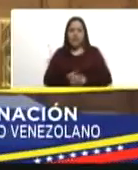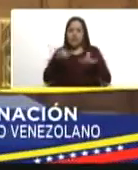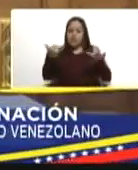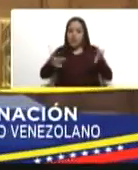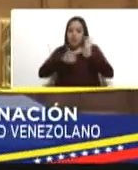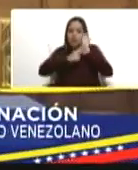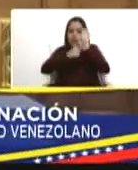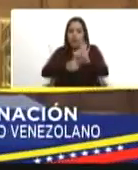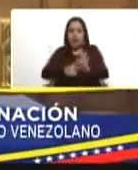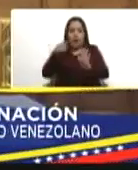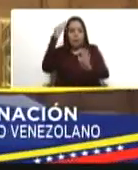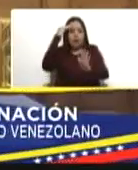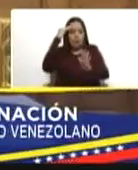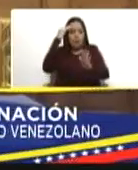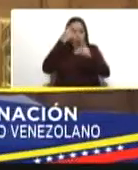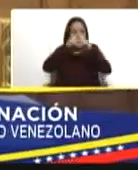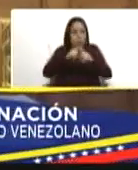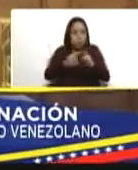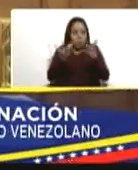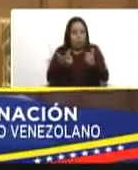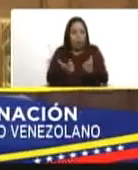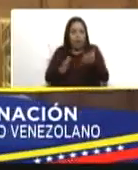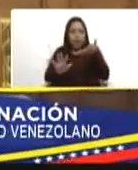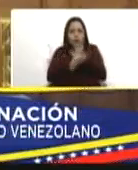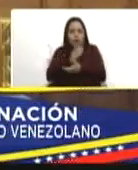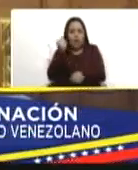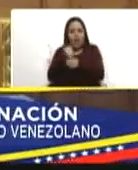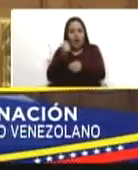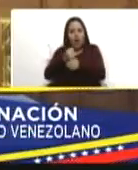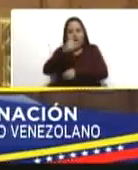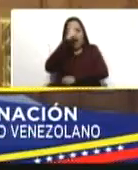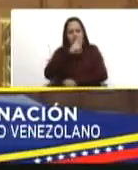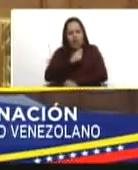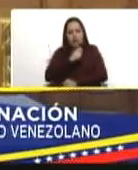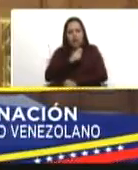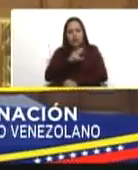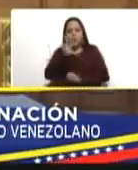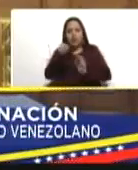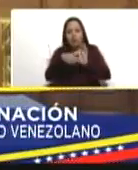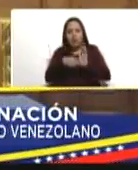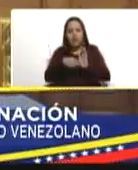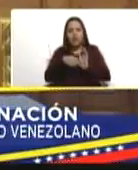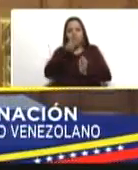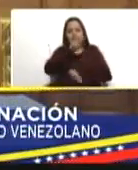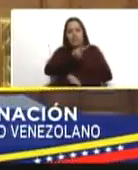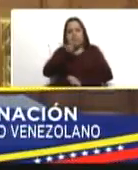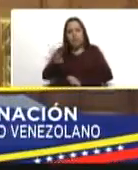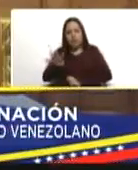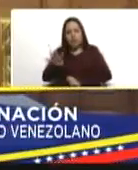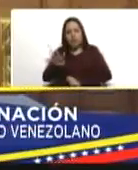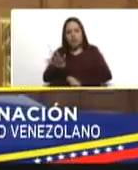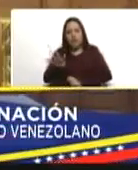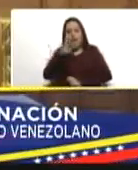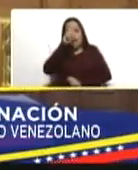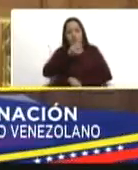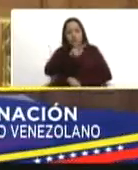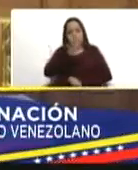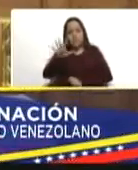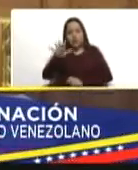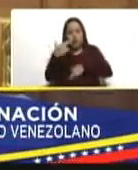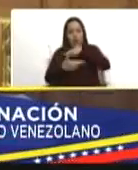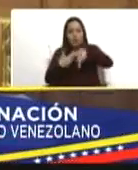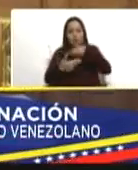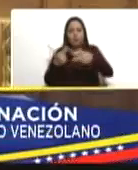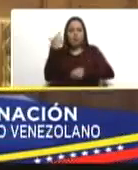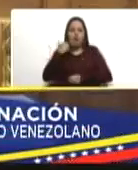gracias del año 2024 año 25 de la Revolución bolivariana